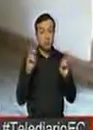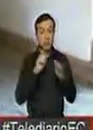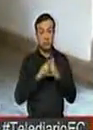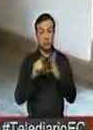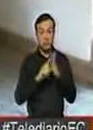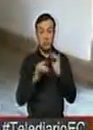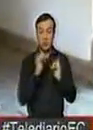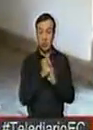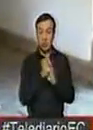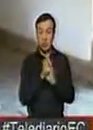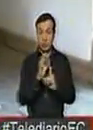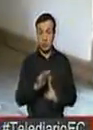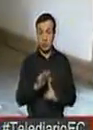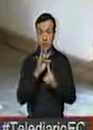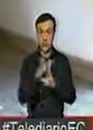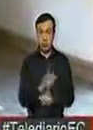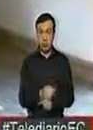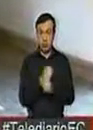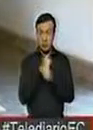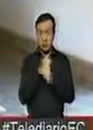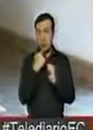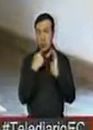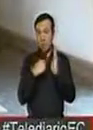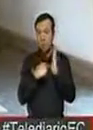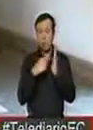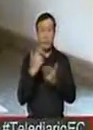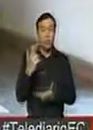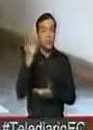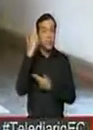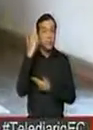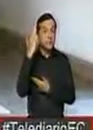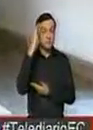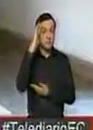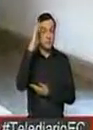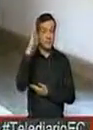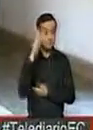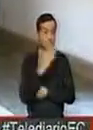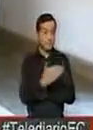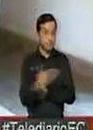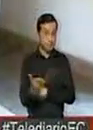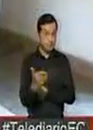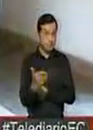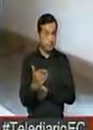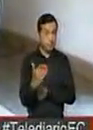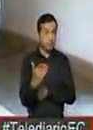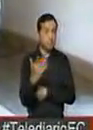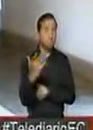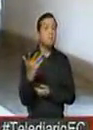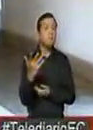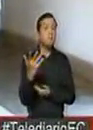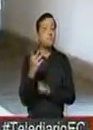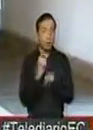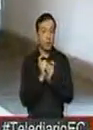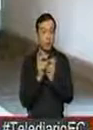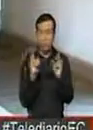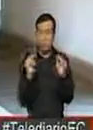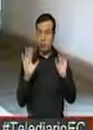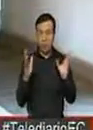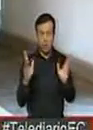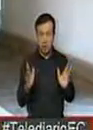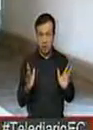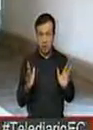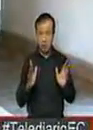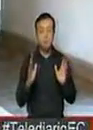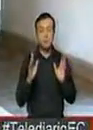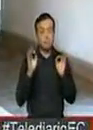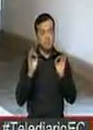institutos especiales de seguridad social, en este caso de las Fuerzas Armadas y de la Policía, los cuales no se verían alterados de ninguna forma.